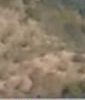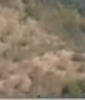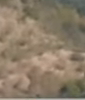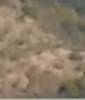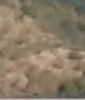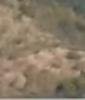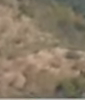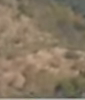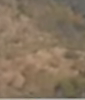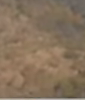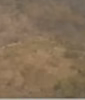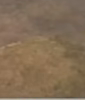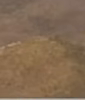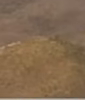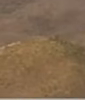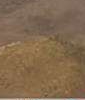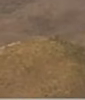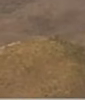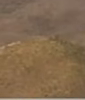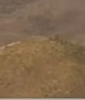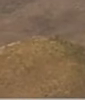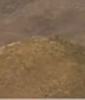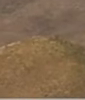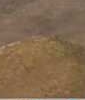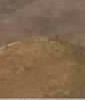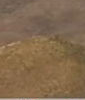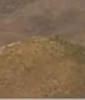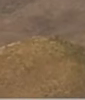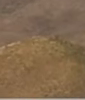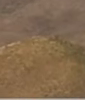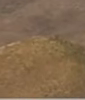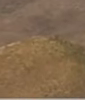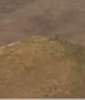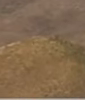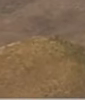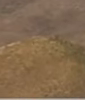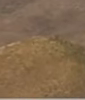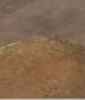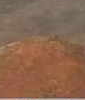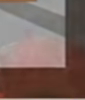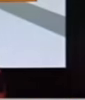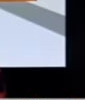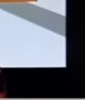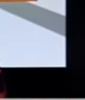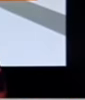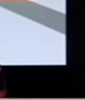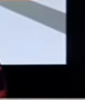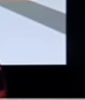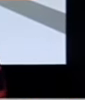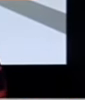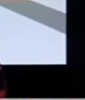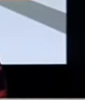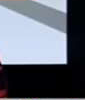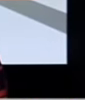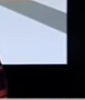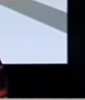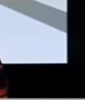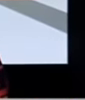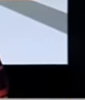para que nuestra huella no sea tan profunda que dañe el ambiente. Sobre este tema, educación y